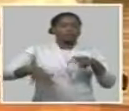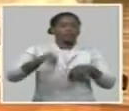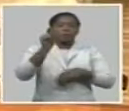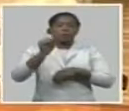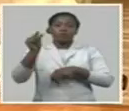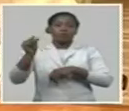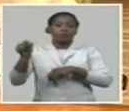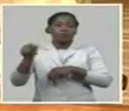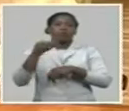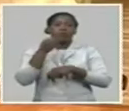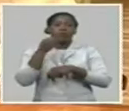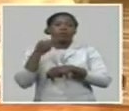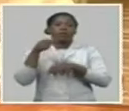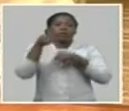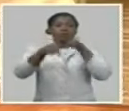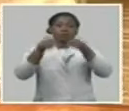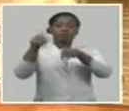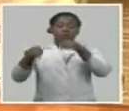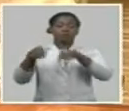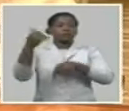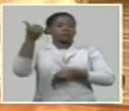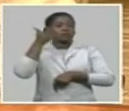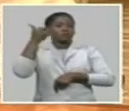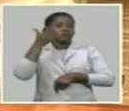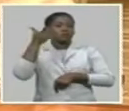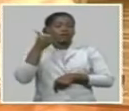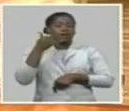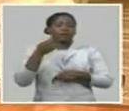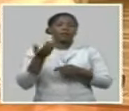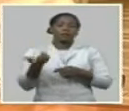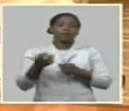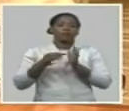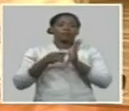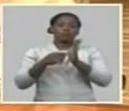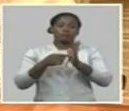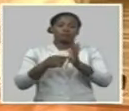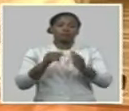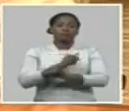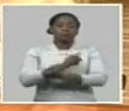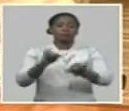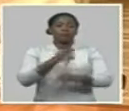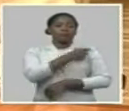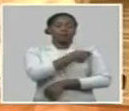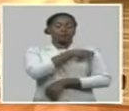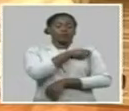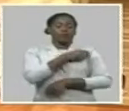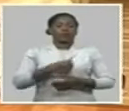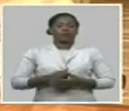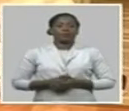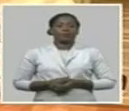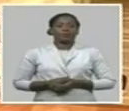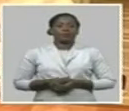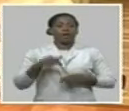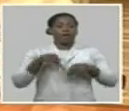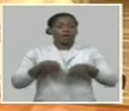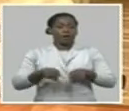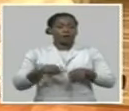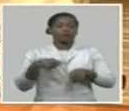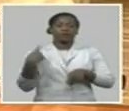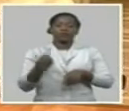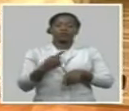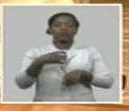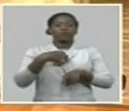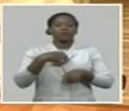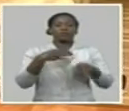necesario para recibir la llamada ahora para nosotros pueden mitigar los efectos hay un grupo de obras que las tenemos concebir en el plan